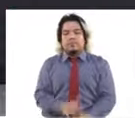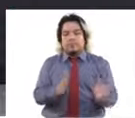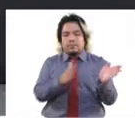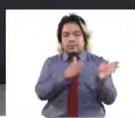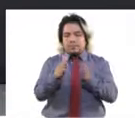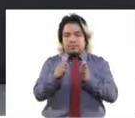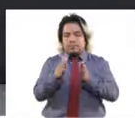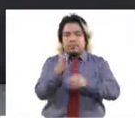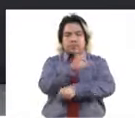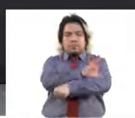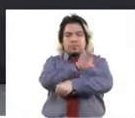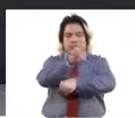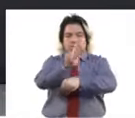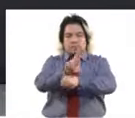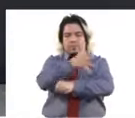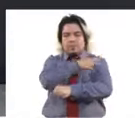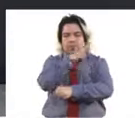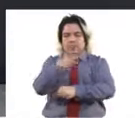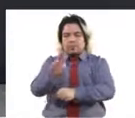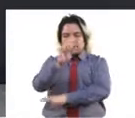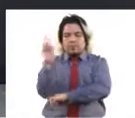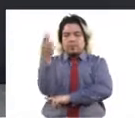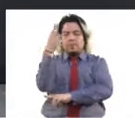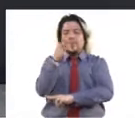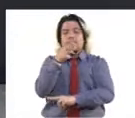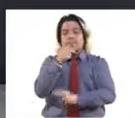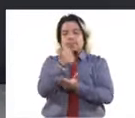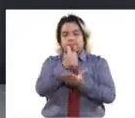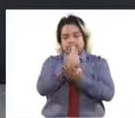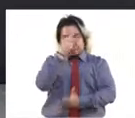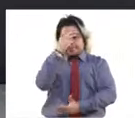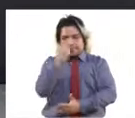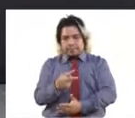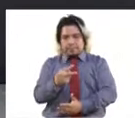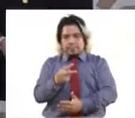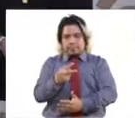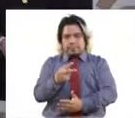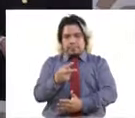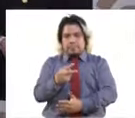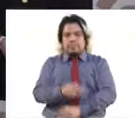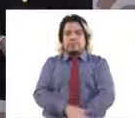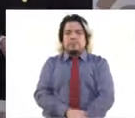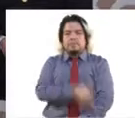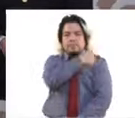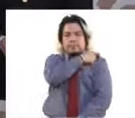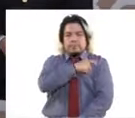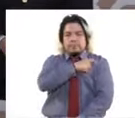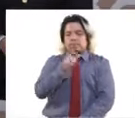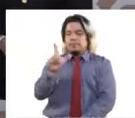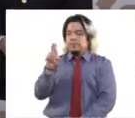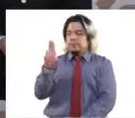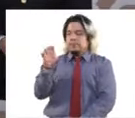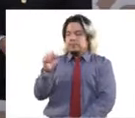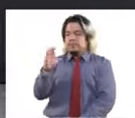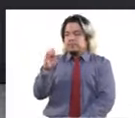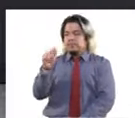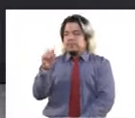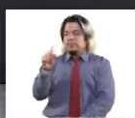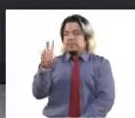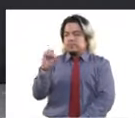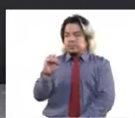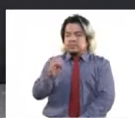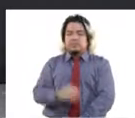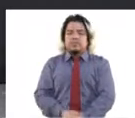El coordinador general de la Universidad de la Policía de la Ciudad de México, comisario Luis Octavio